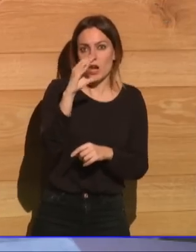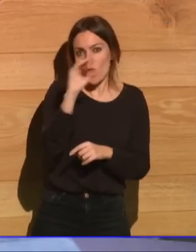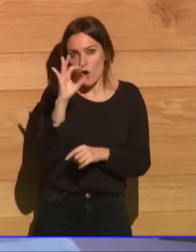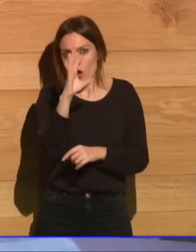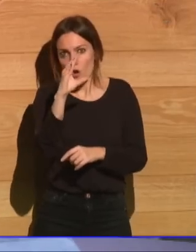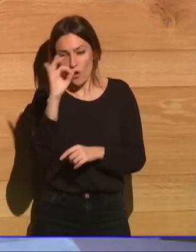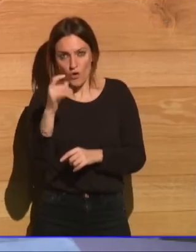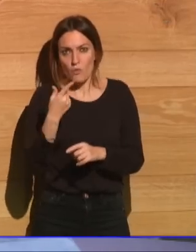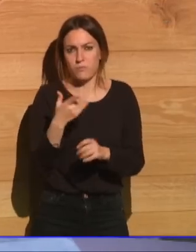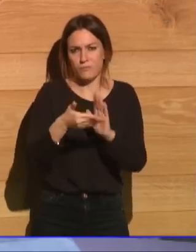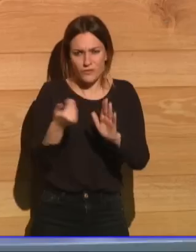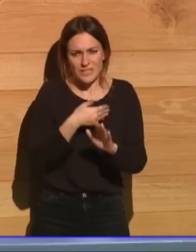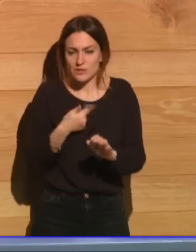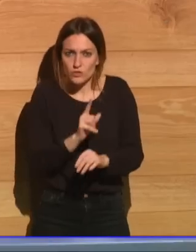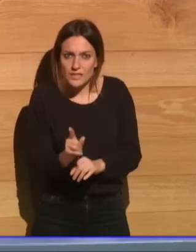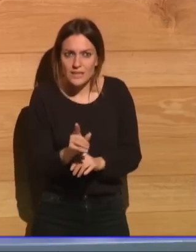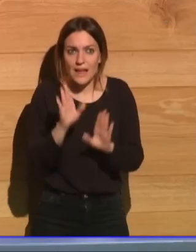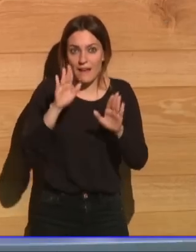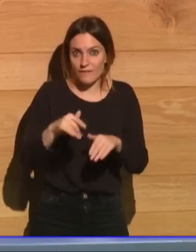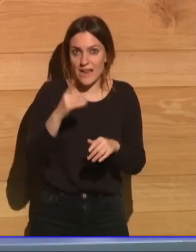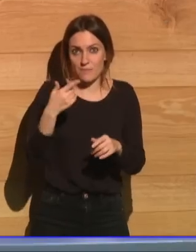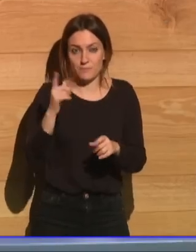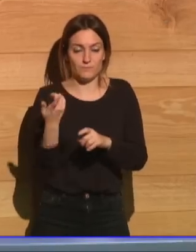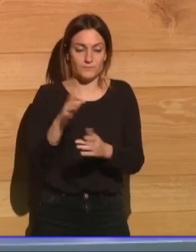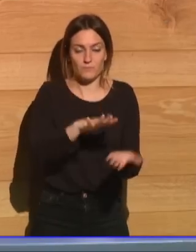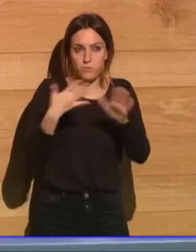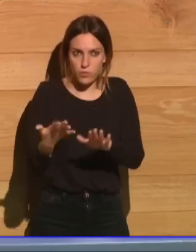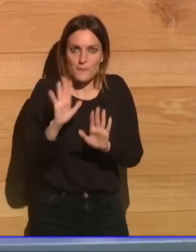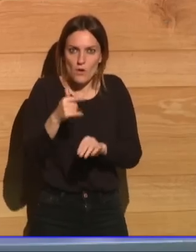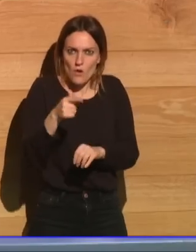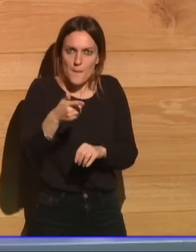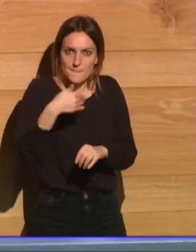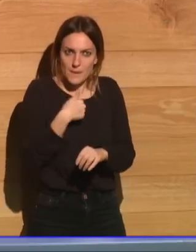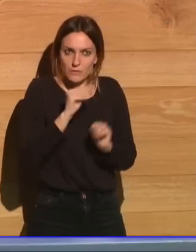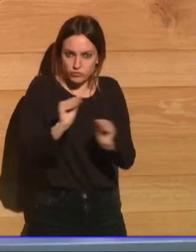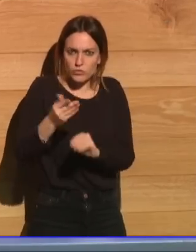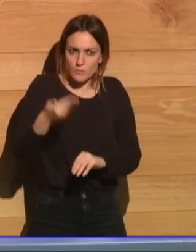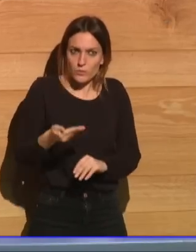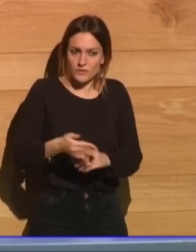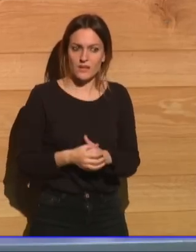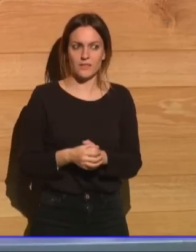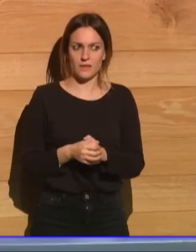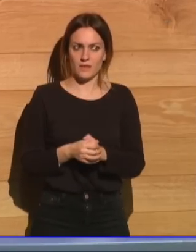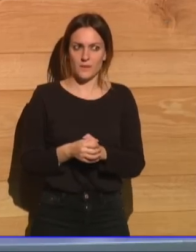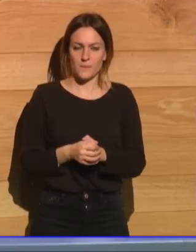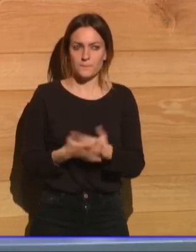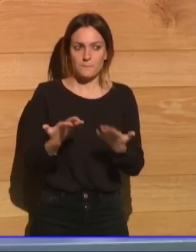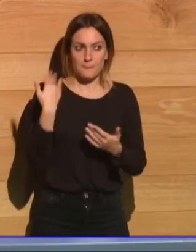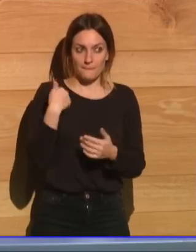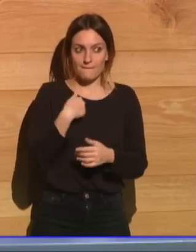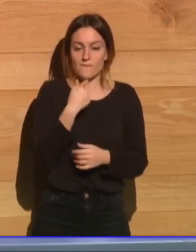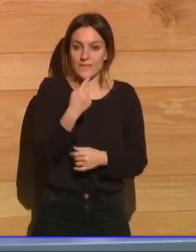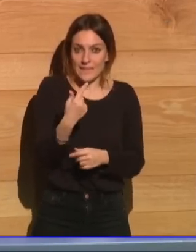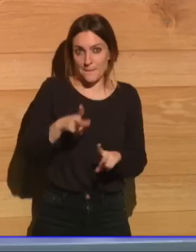convirtieron en profesora, pero que tiene una aparición casi testimonial. Mientras que en la prota serie de la es serie. Yoda. Eso es. Os dije desde